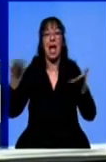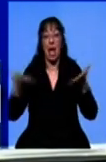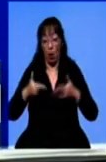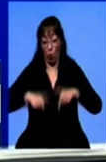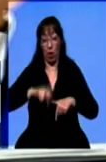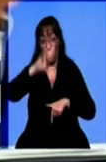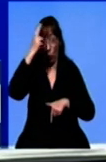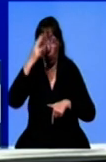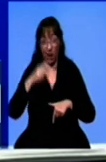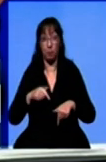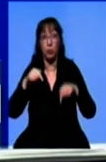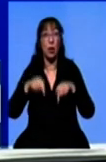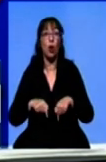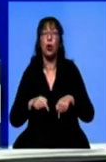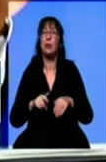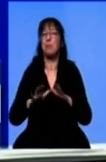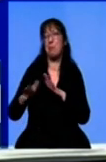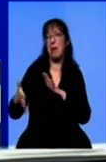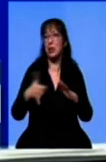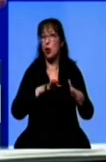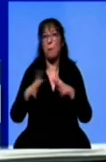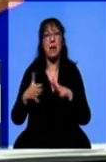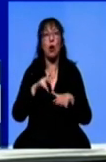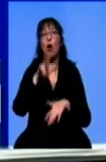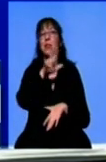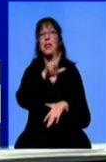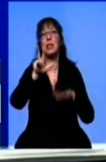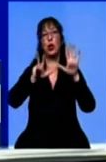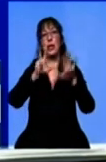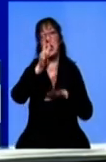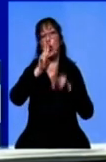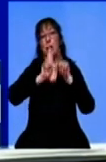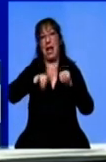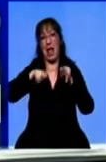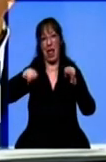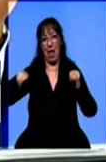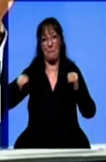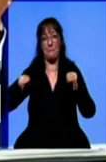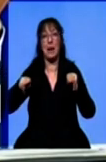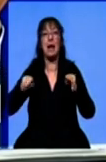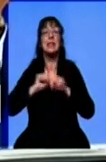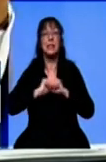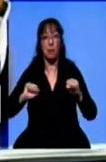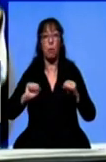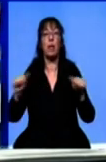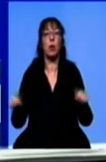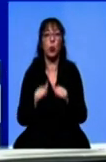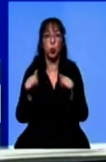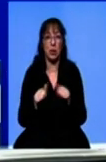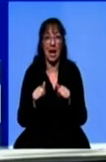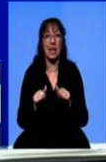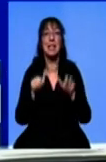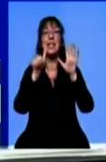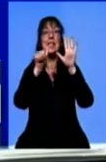hoy tenemos más menos 382 camas disponibles de